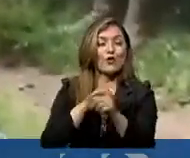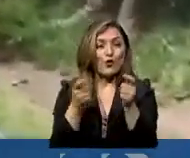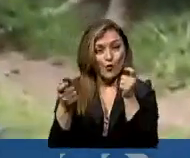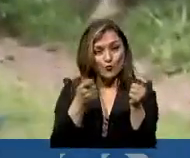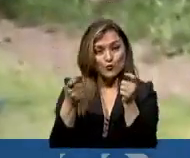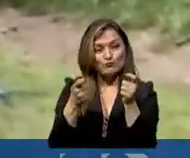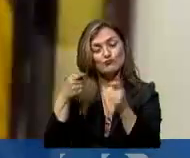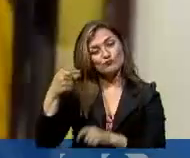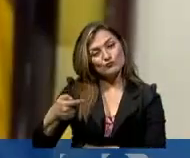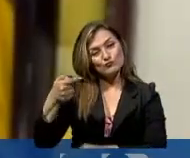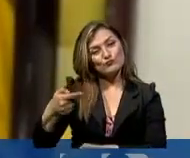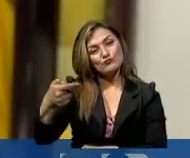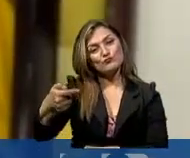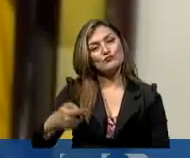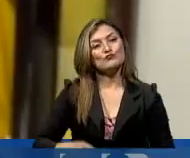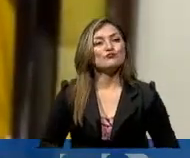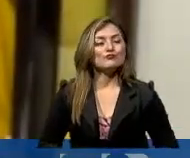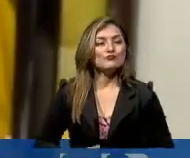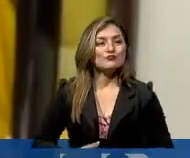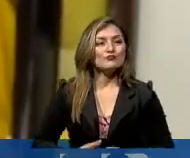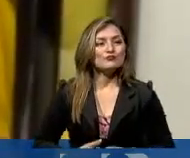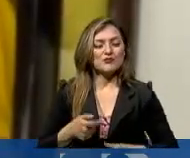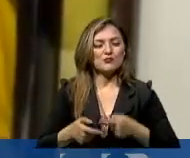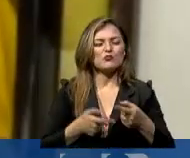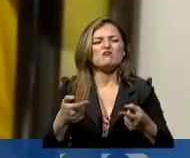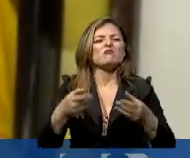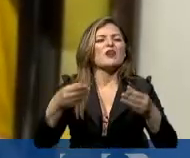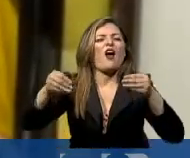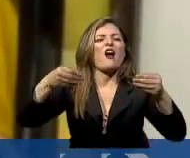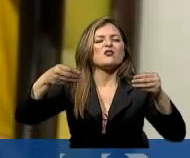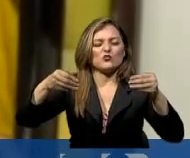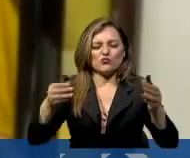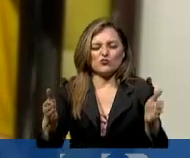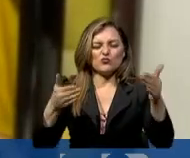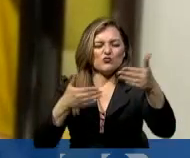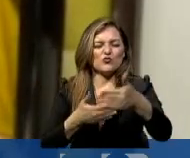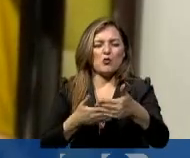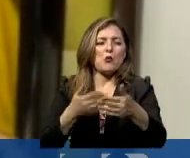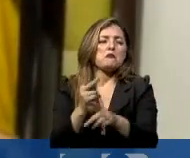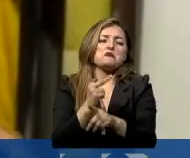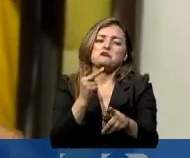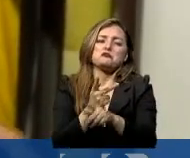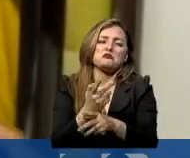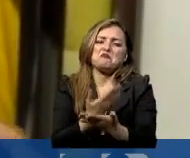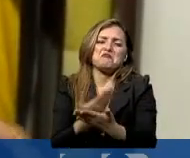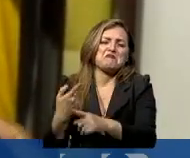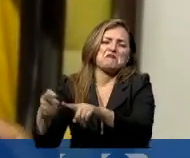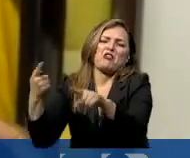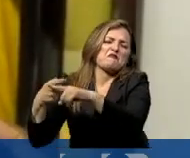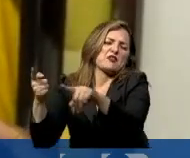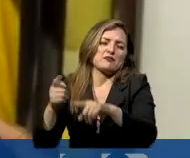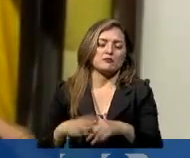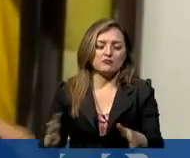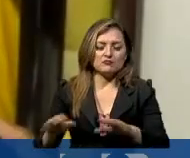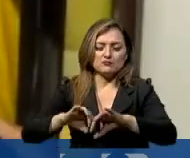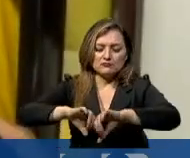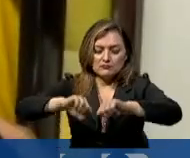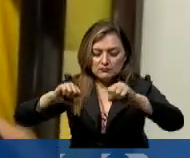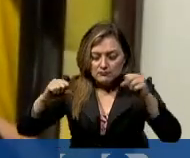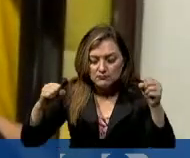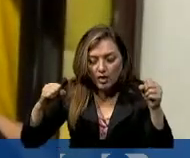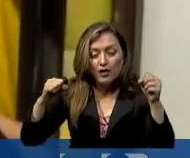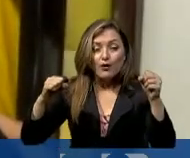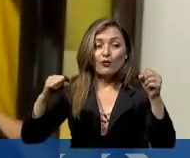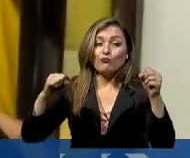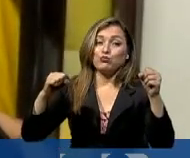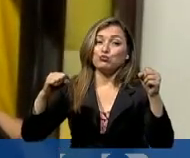de rutina. Los paquetes venían en unos cartones, haciéndose pasar como mercadería, pero al abrir los cartones ya se